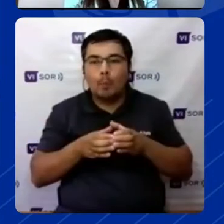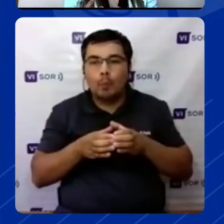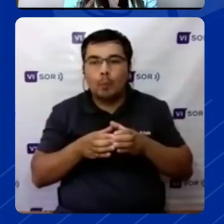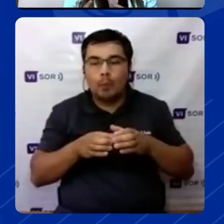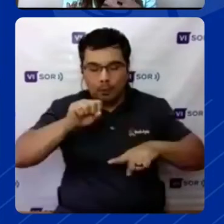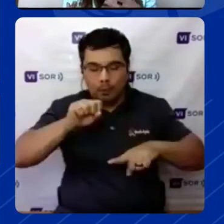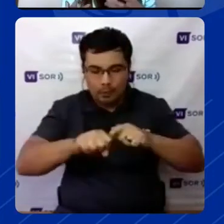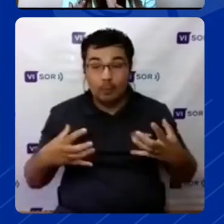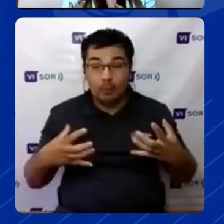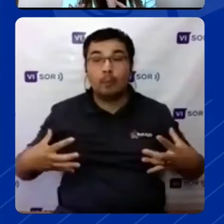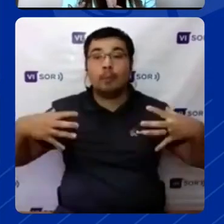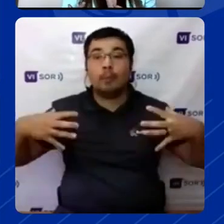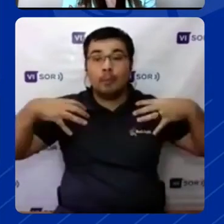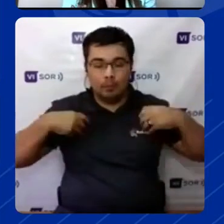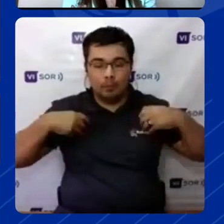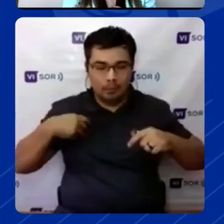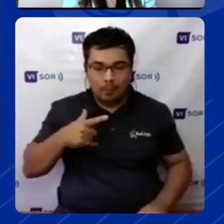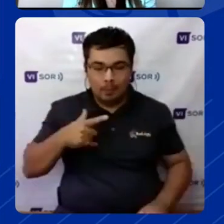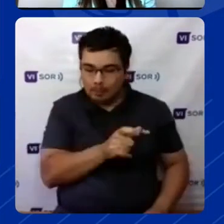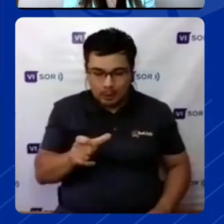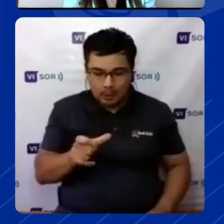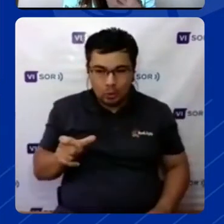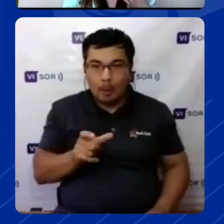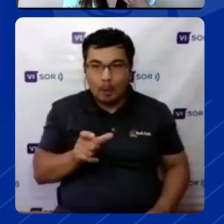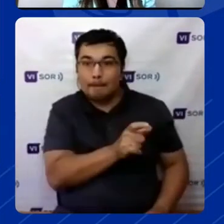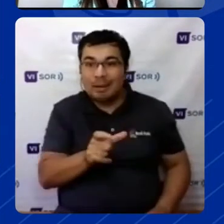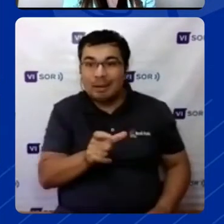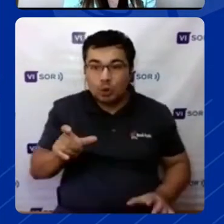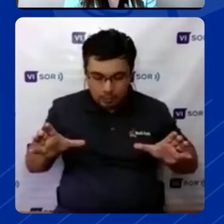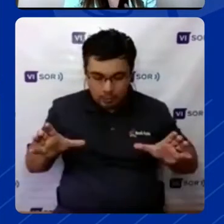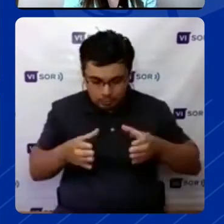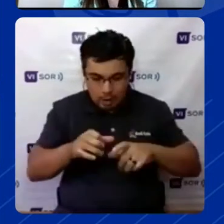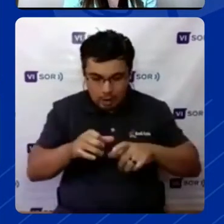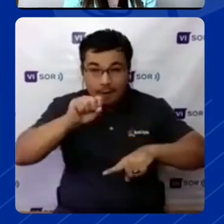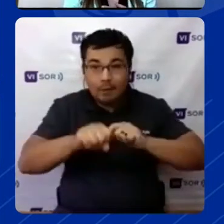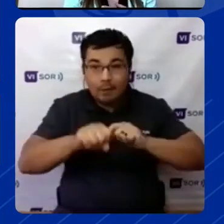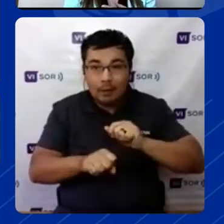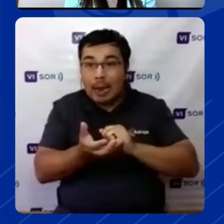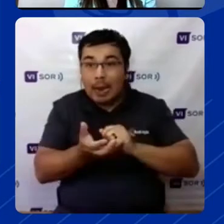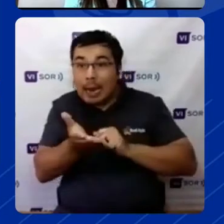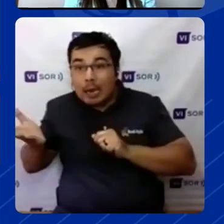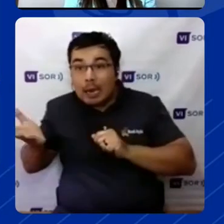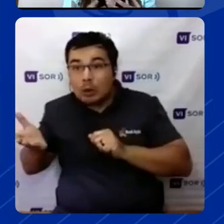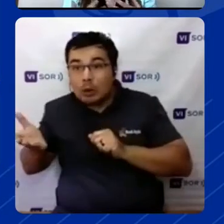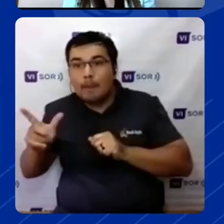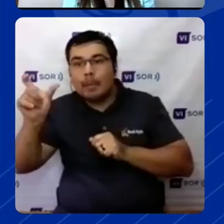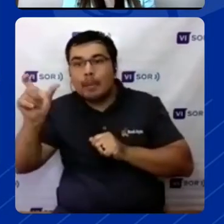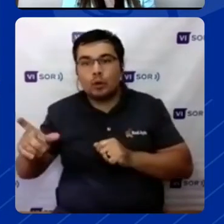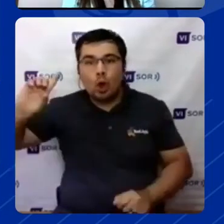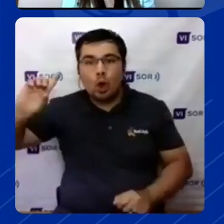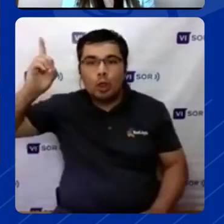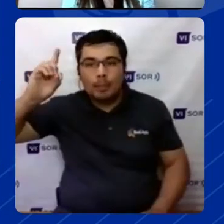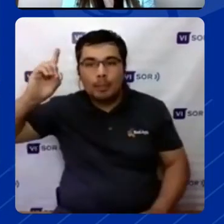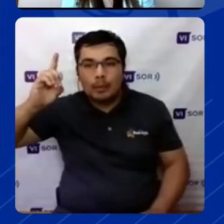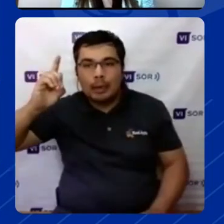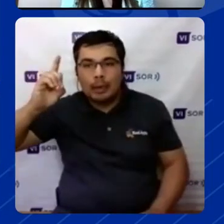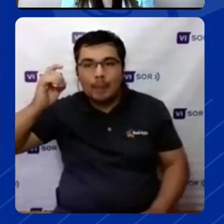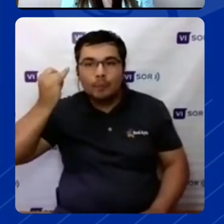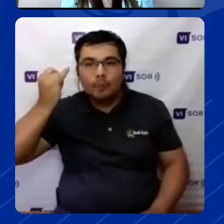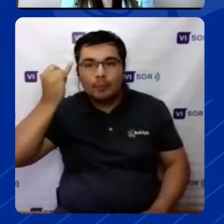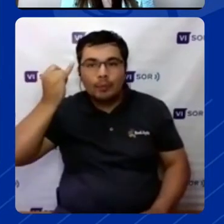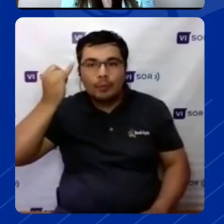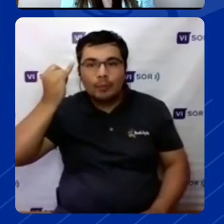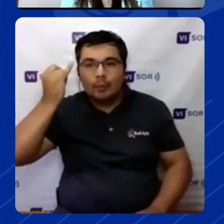que, como explicó un poco Oscar, son personas con discapacidad intelectual que están formadas en lectura